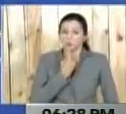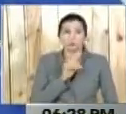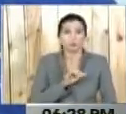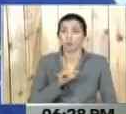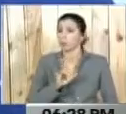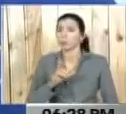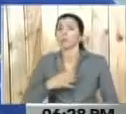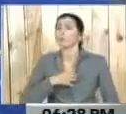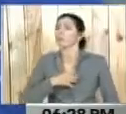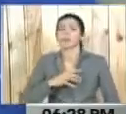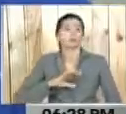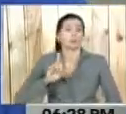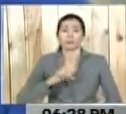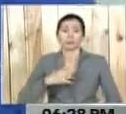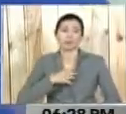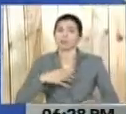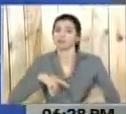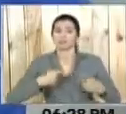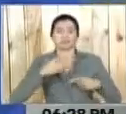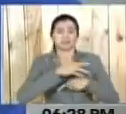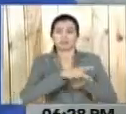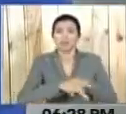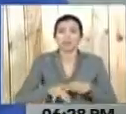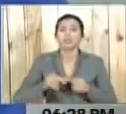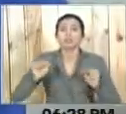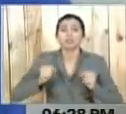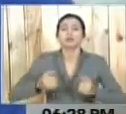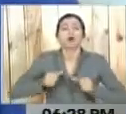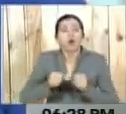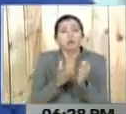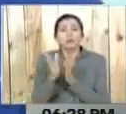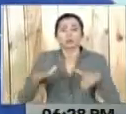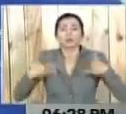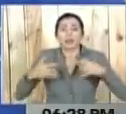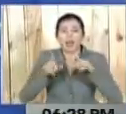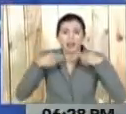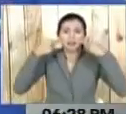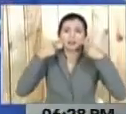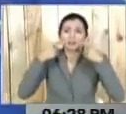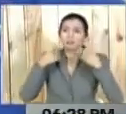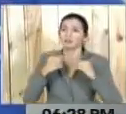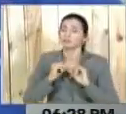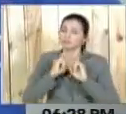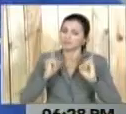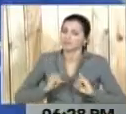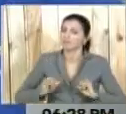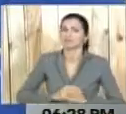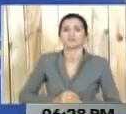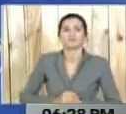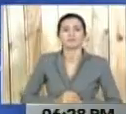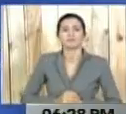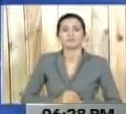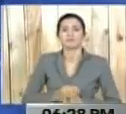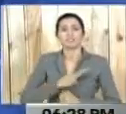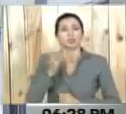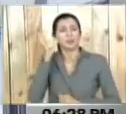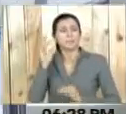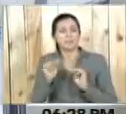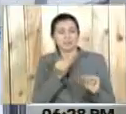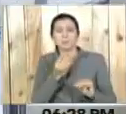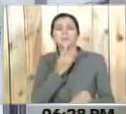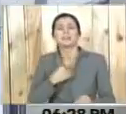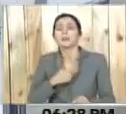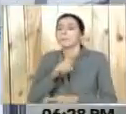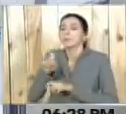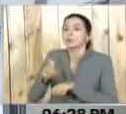sonreír y ver con optimismo el año 2017, que sin duda alguna será un año de victoria para todo el pueblo de Venezuela. Por acá, y con esta sí cierro, una señora me dice, pregúntale al doctor, que